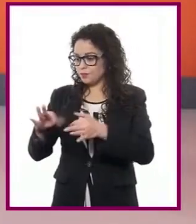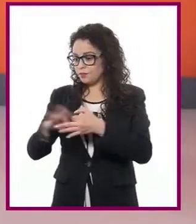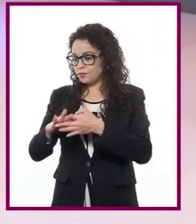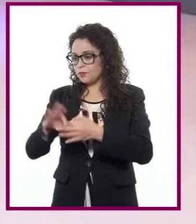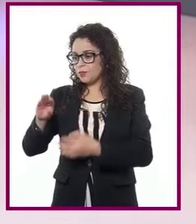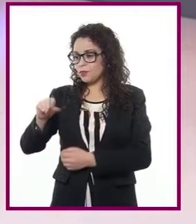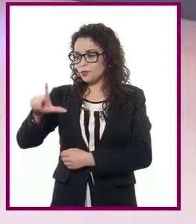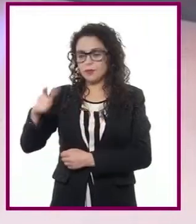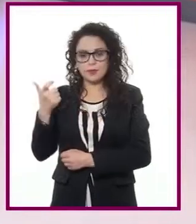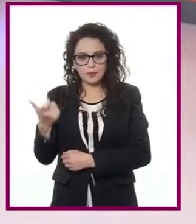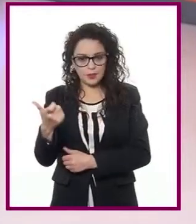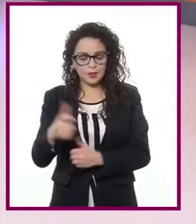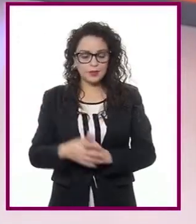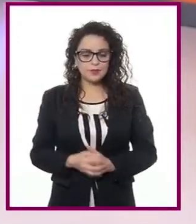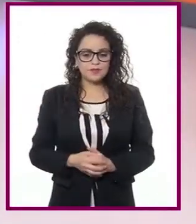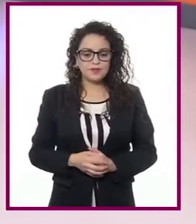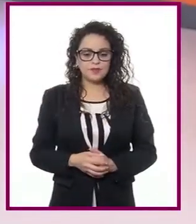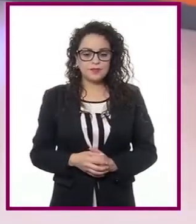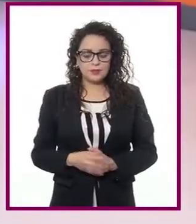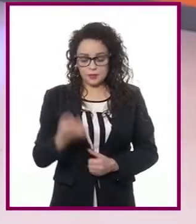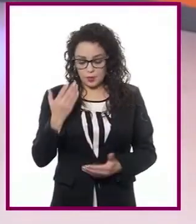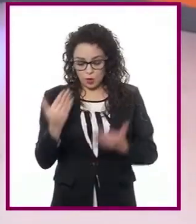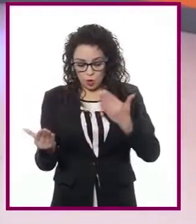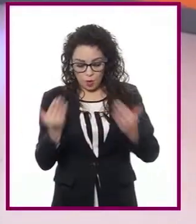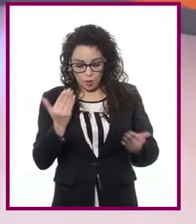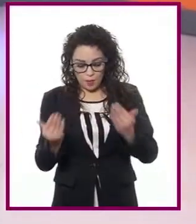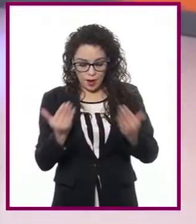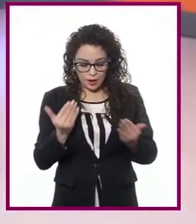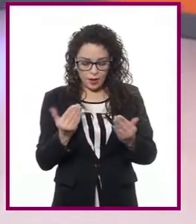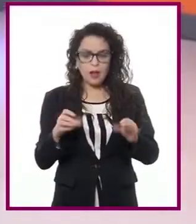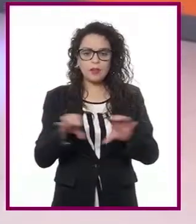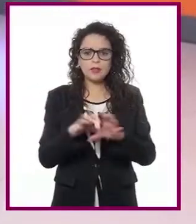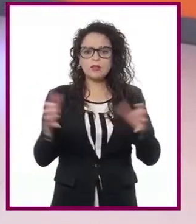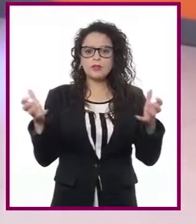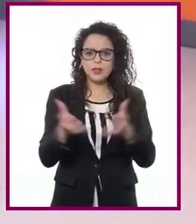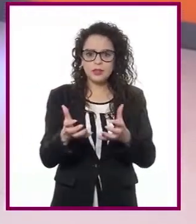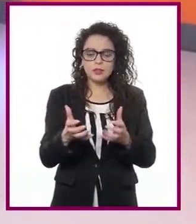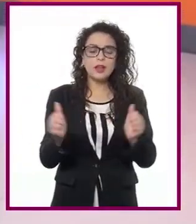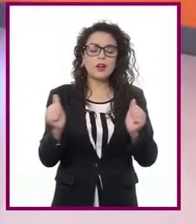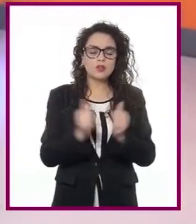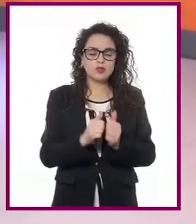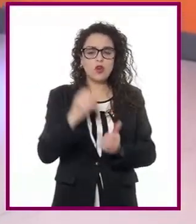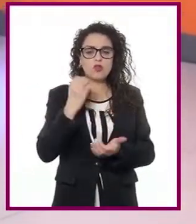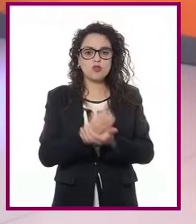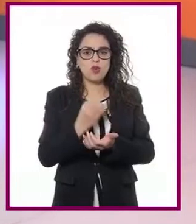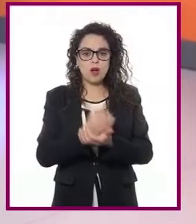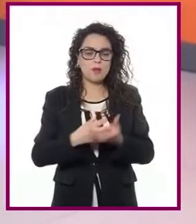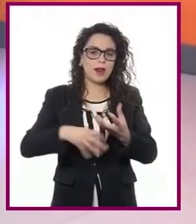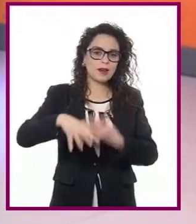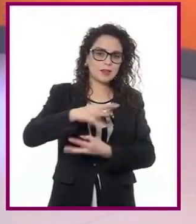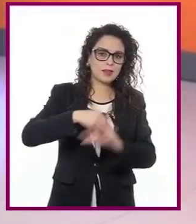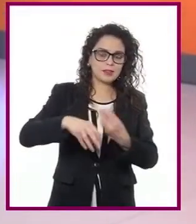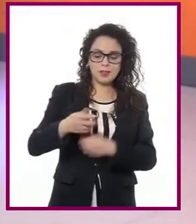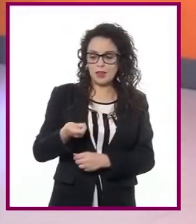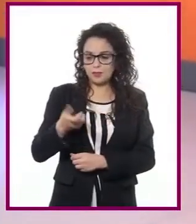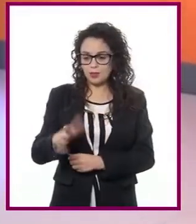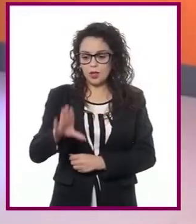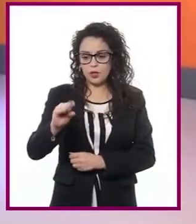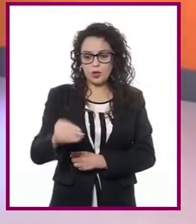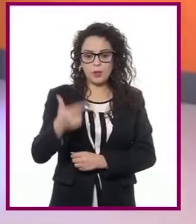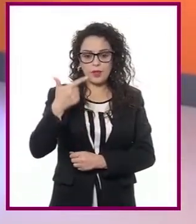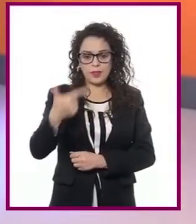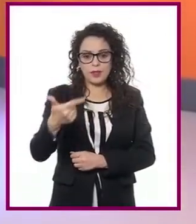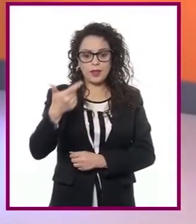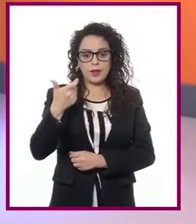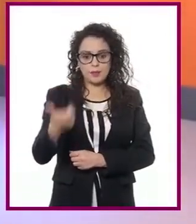97 pesos. Como el punto de comparación lo realizaremos a partir del cobre reciclado, le asignaremos a 97 pesos